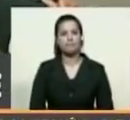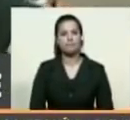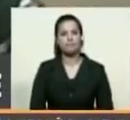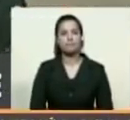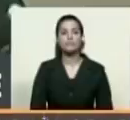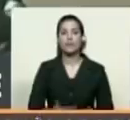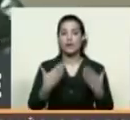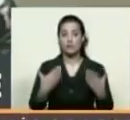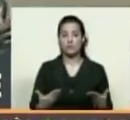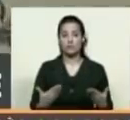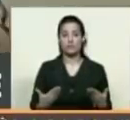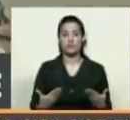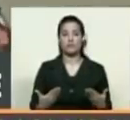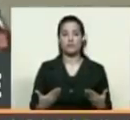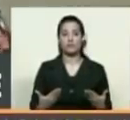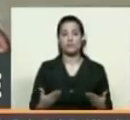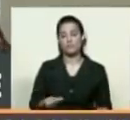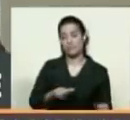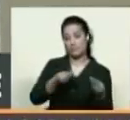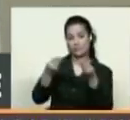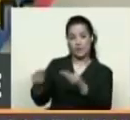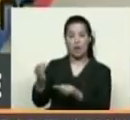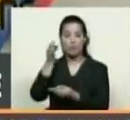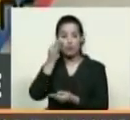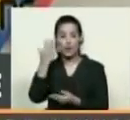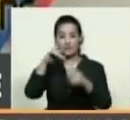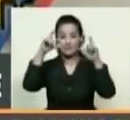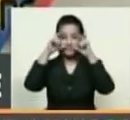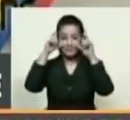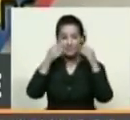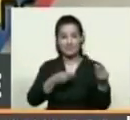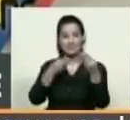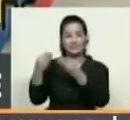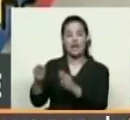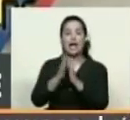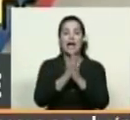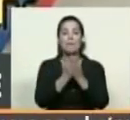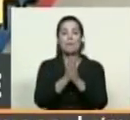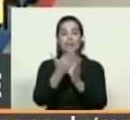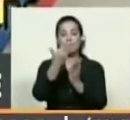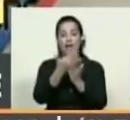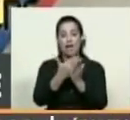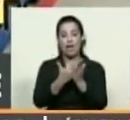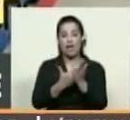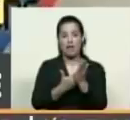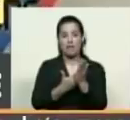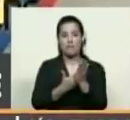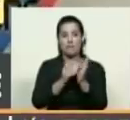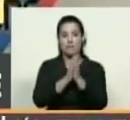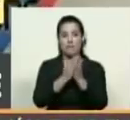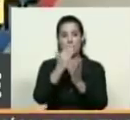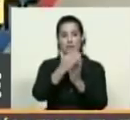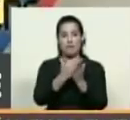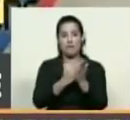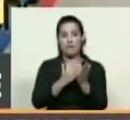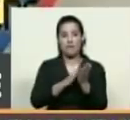hacer entrega, Presidenta, de una carpeta donde aquí tenemos